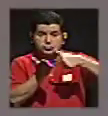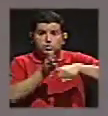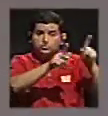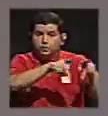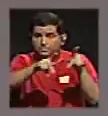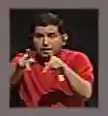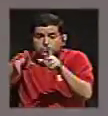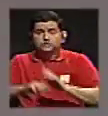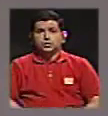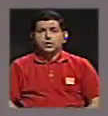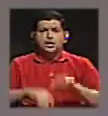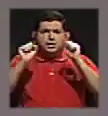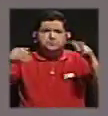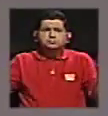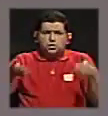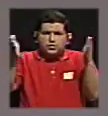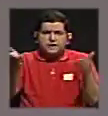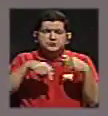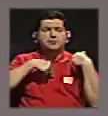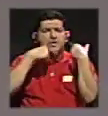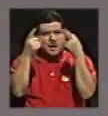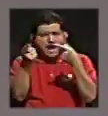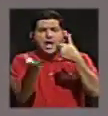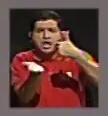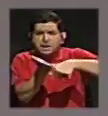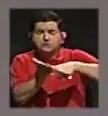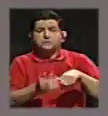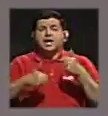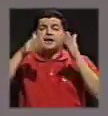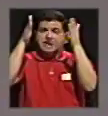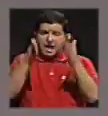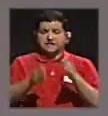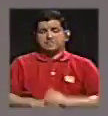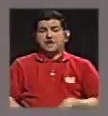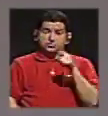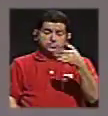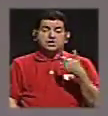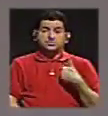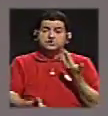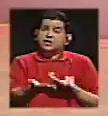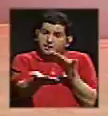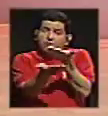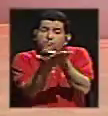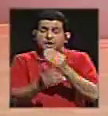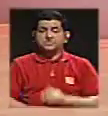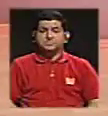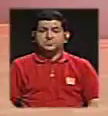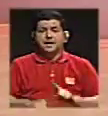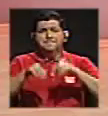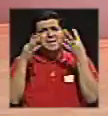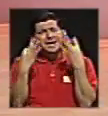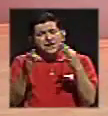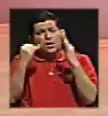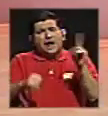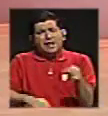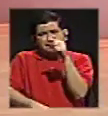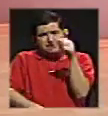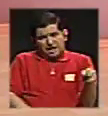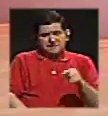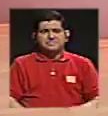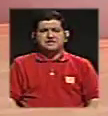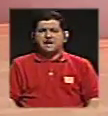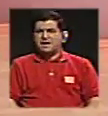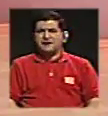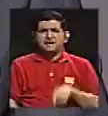ciudadanos quien puede motivarlos a ir a votar eh son los candidatos ellos son los que ofertan claro pero al intentar eliminar el